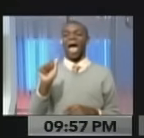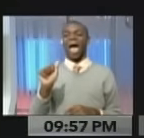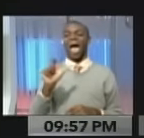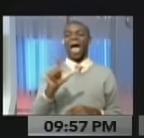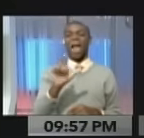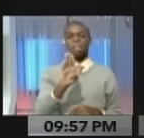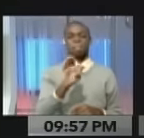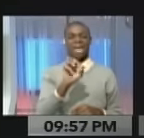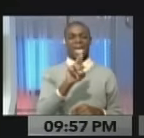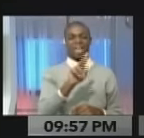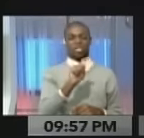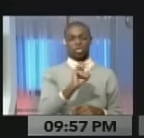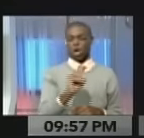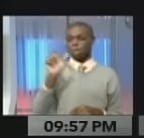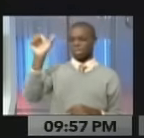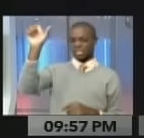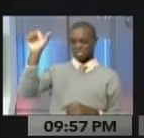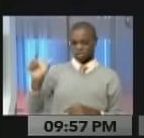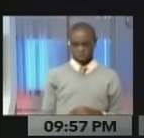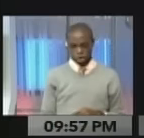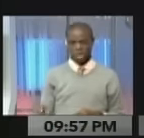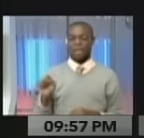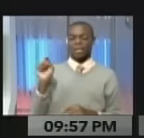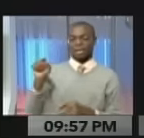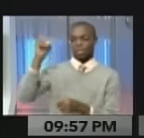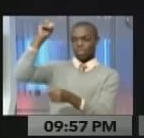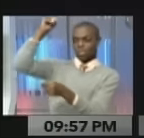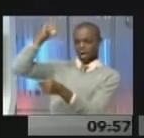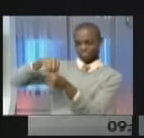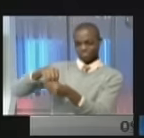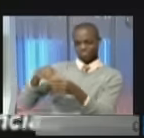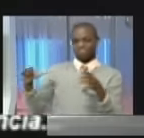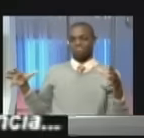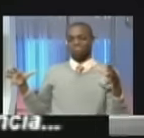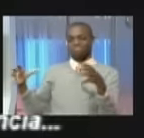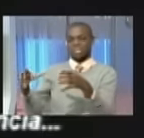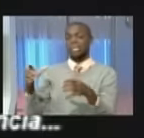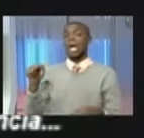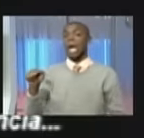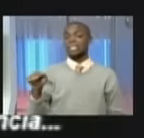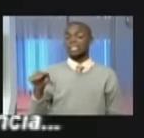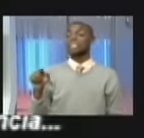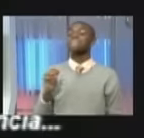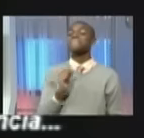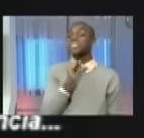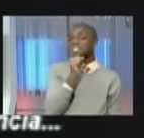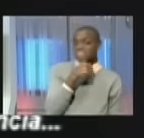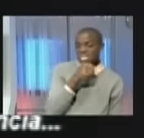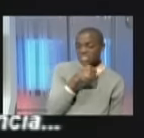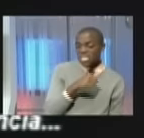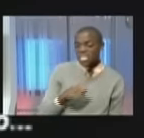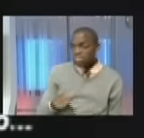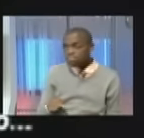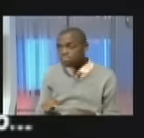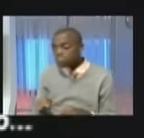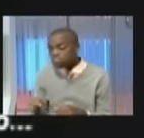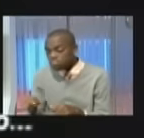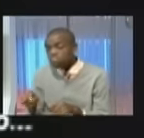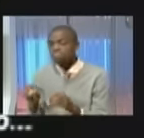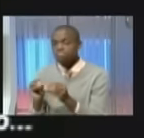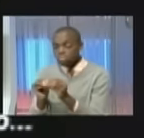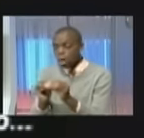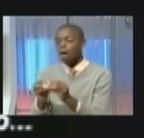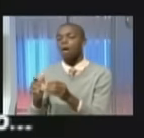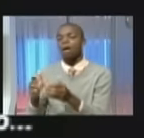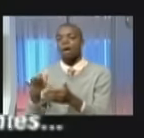centro porque donde los viejitos entran a votar a su candidato a su preferencia y el